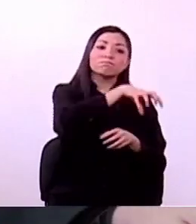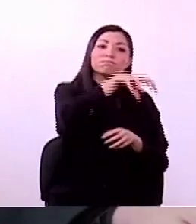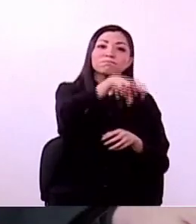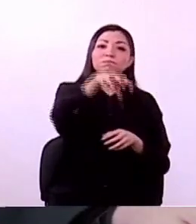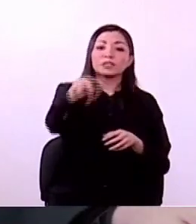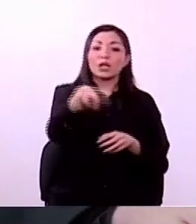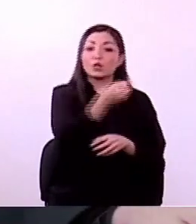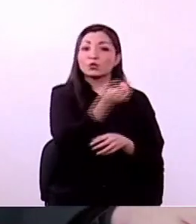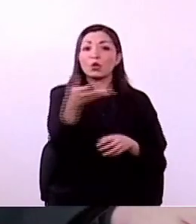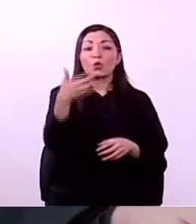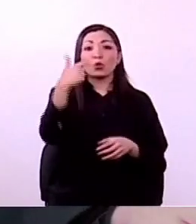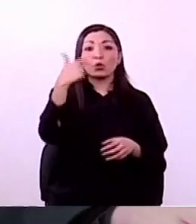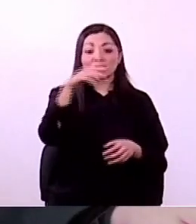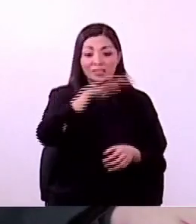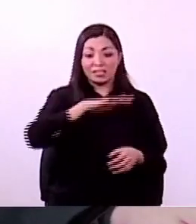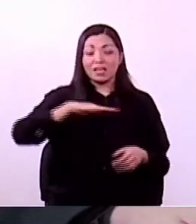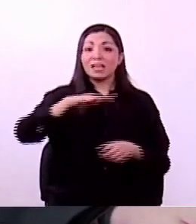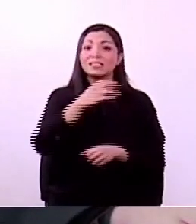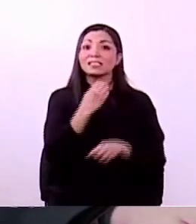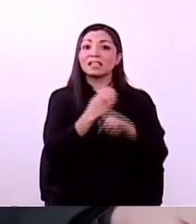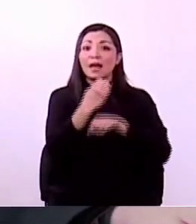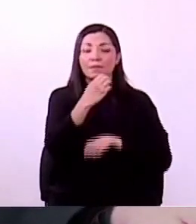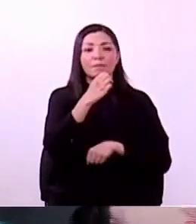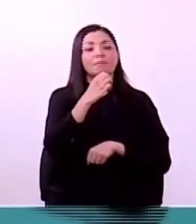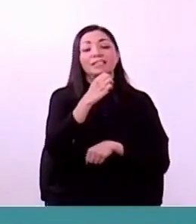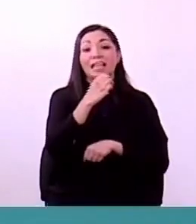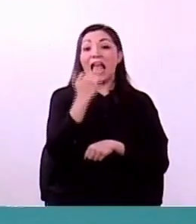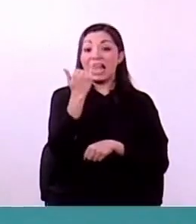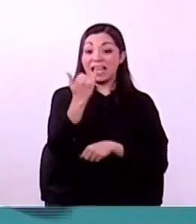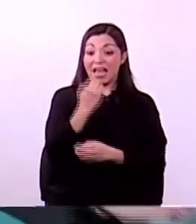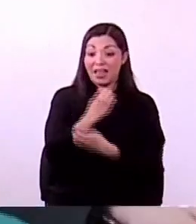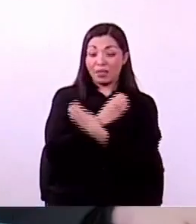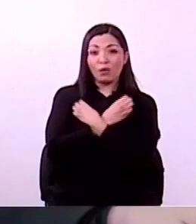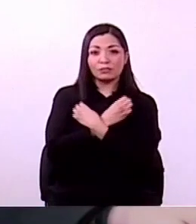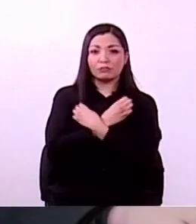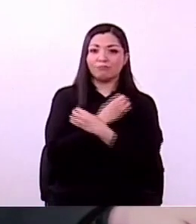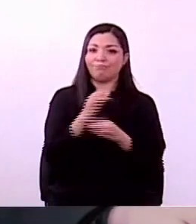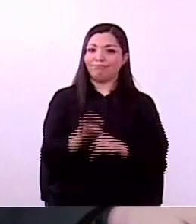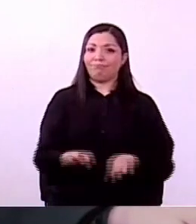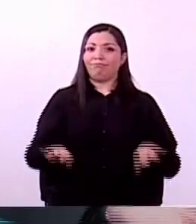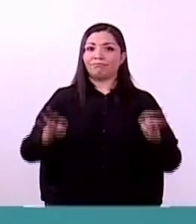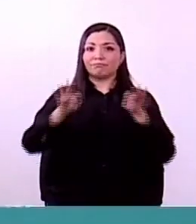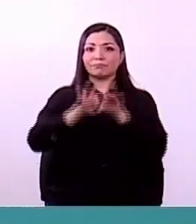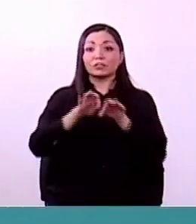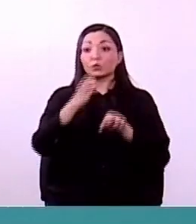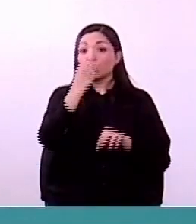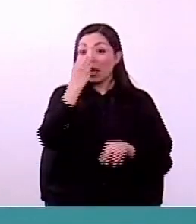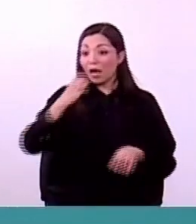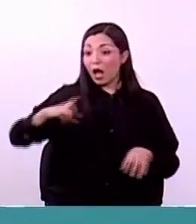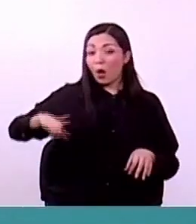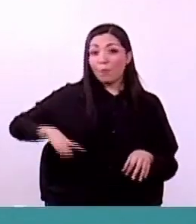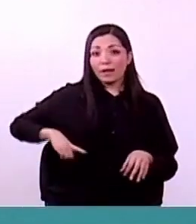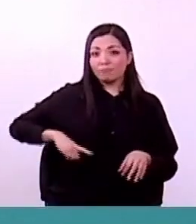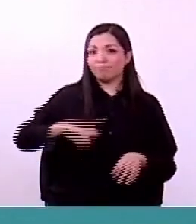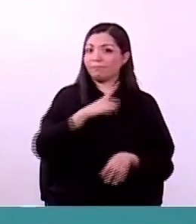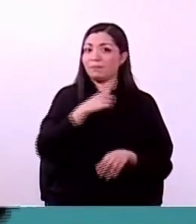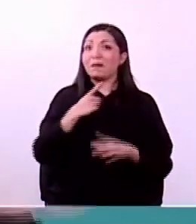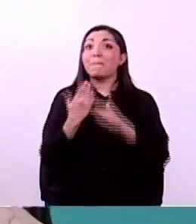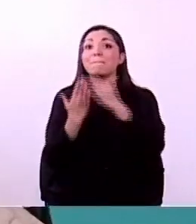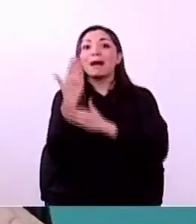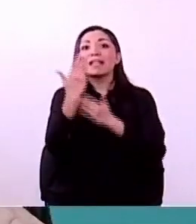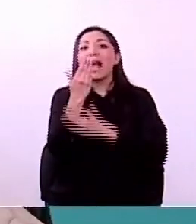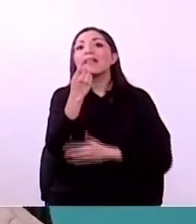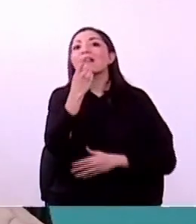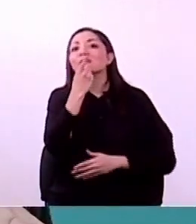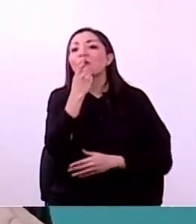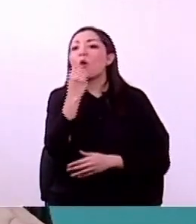todos los días. Sin duda el tema de educación es prioritario, y en las escuelas públicas de todo el estado habrá desayuno y comida gratuita para